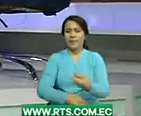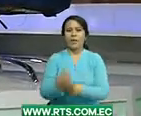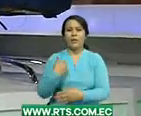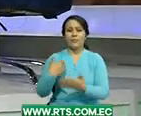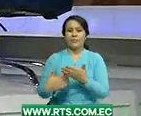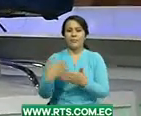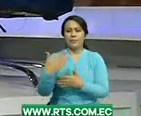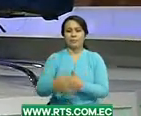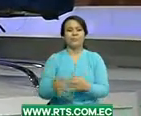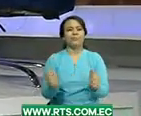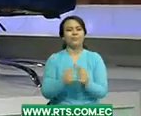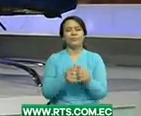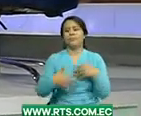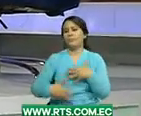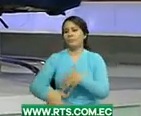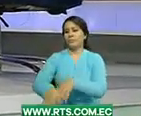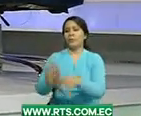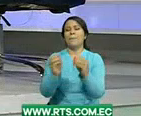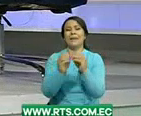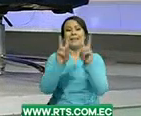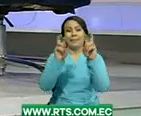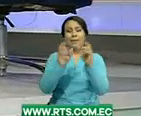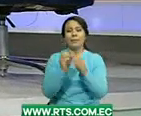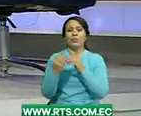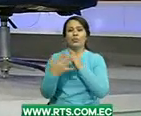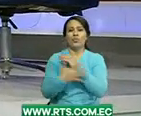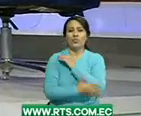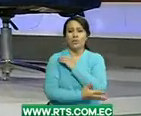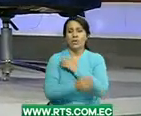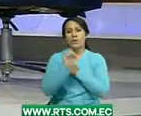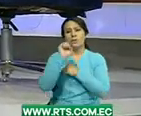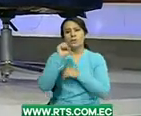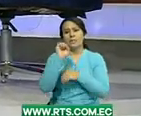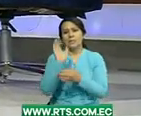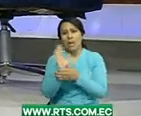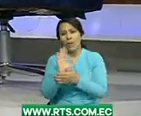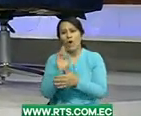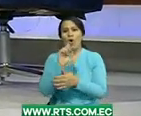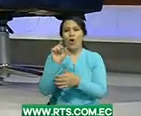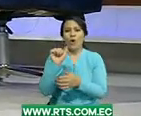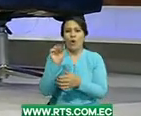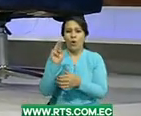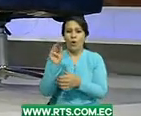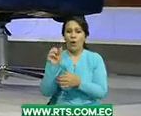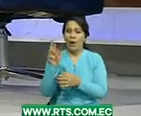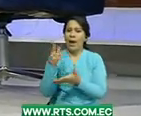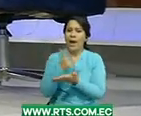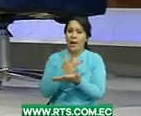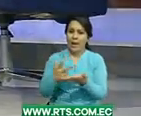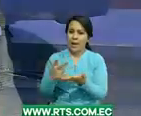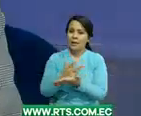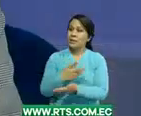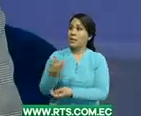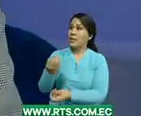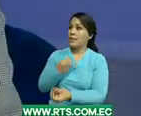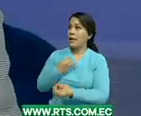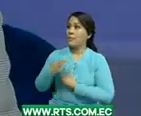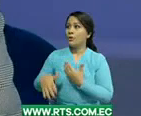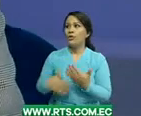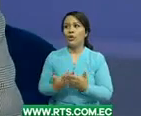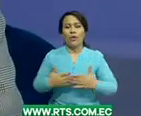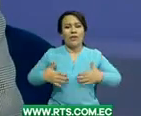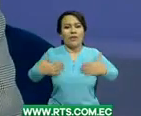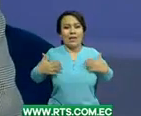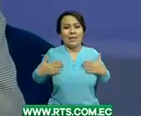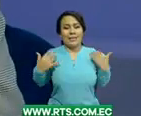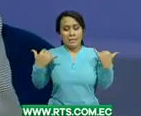en movilidad humana, aquí tiene que ver mucho las provincias de Sucumbío, Zamora, obviamente Carchi. En ese sentido, estamos muy contentos